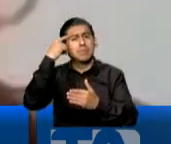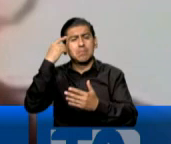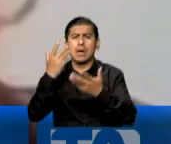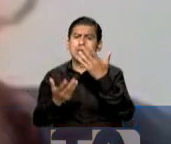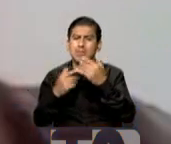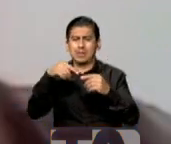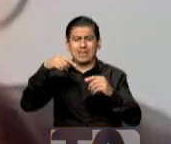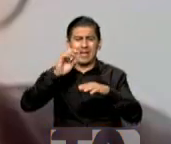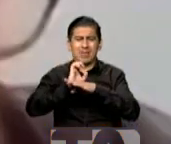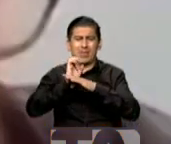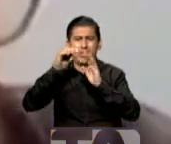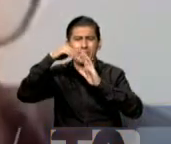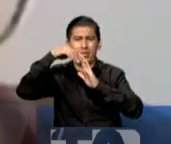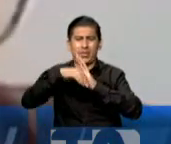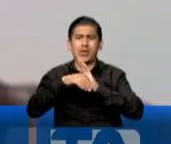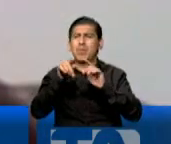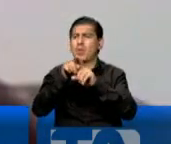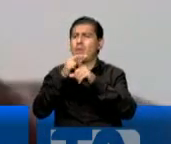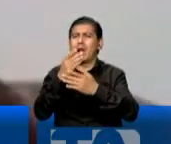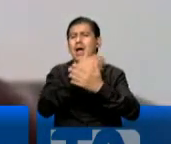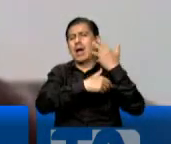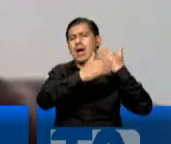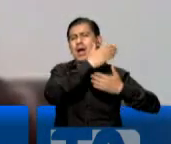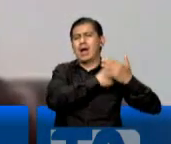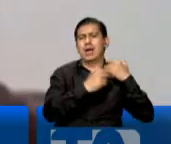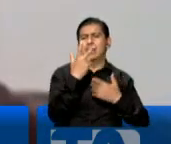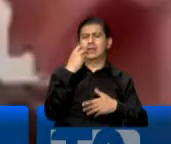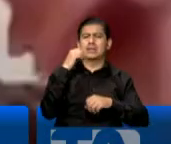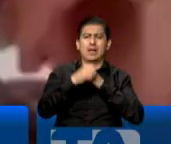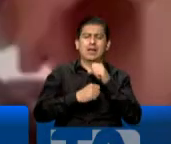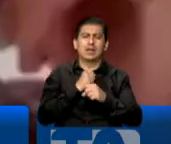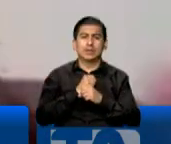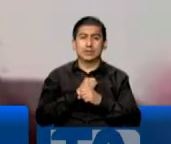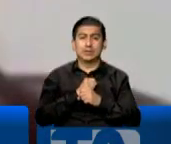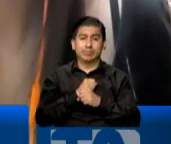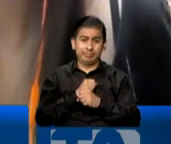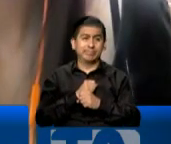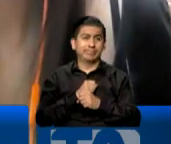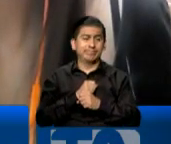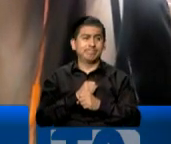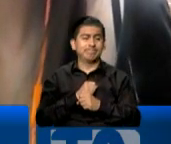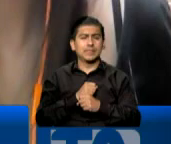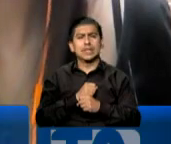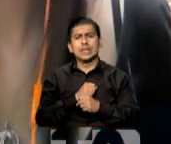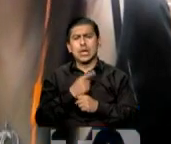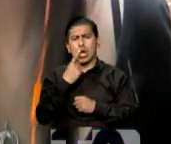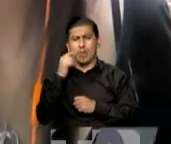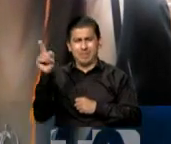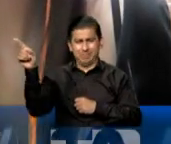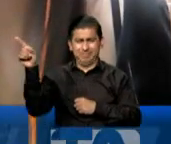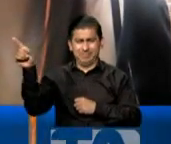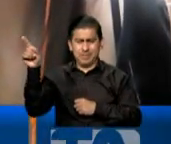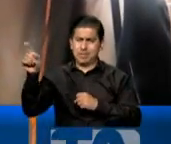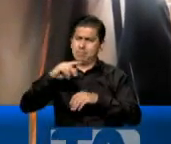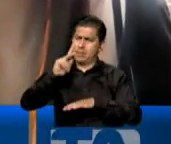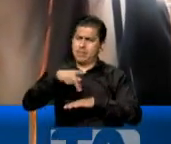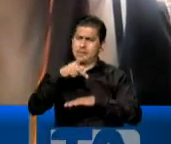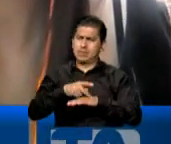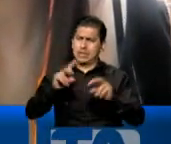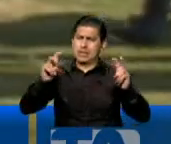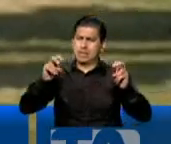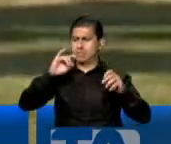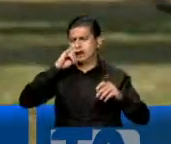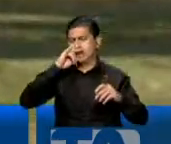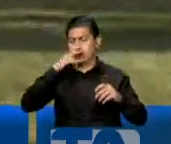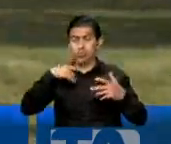Que 6 de cada 10 niños y niñas estén en extrema pobreza. Para Nicolás Reyes, consultor en temas de niñez,